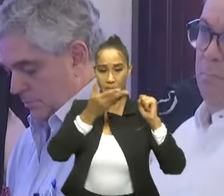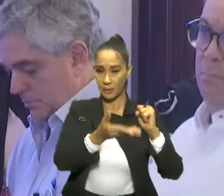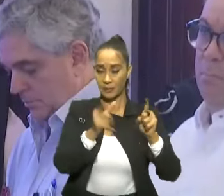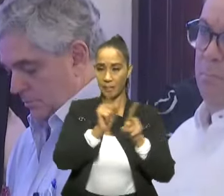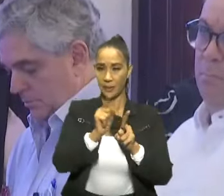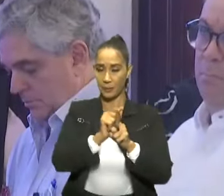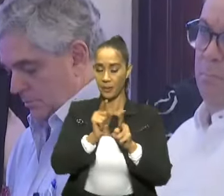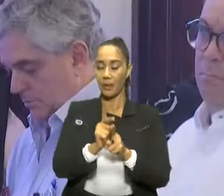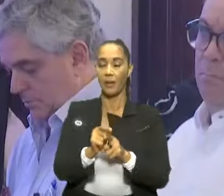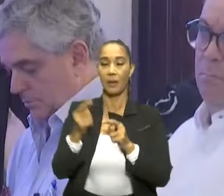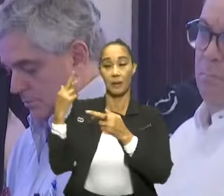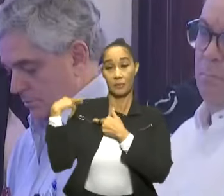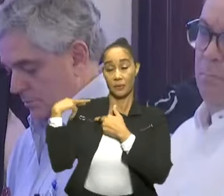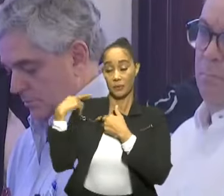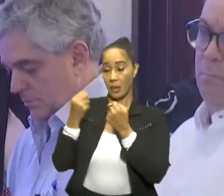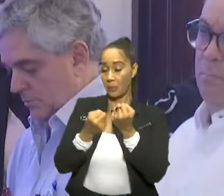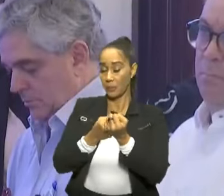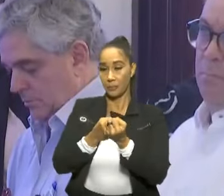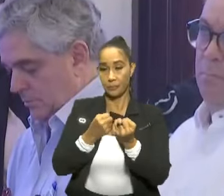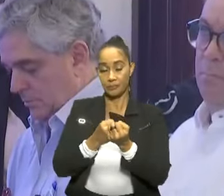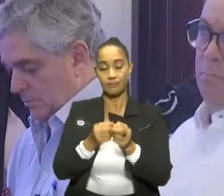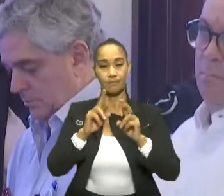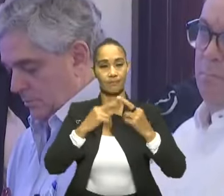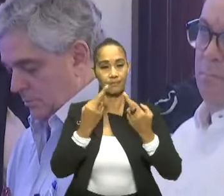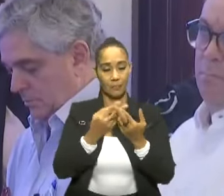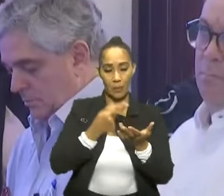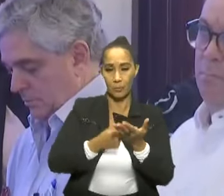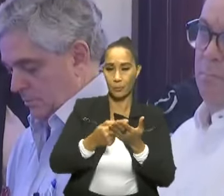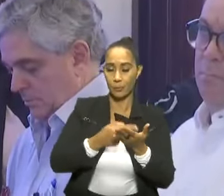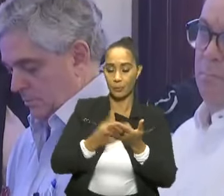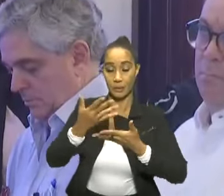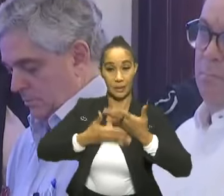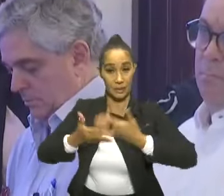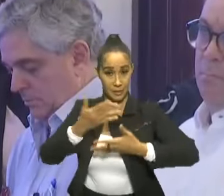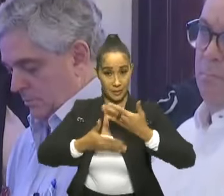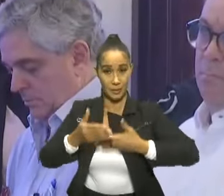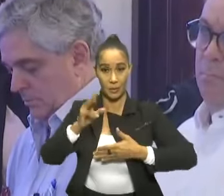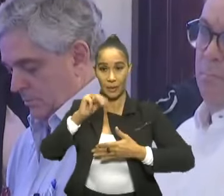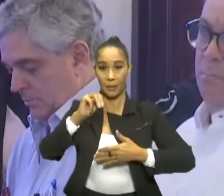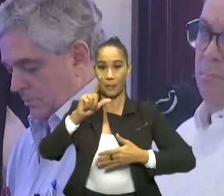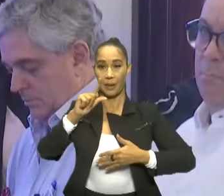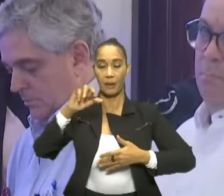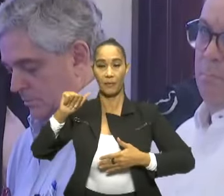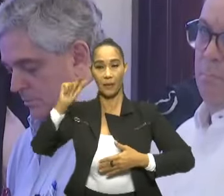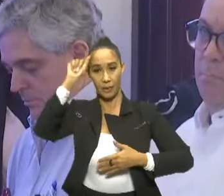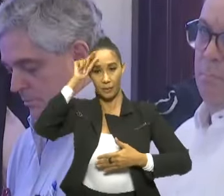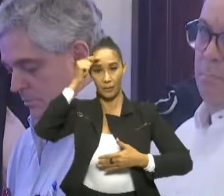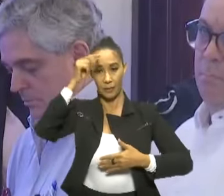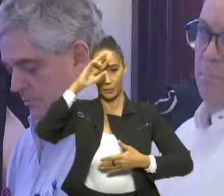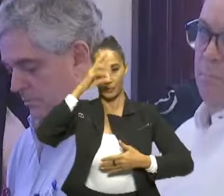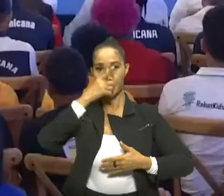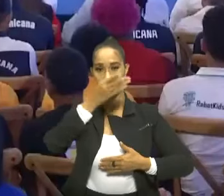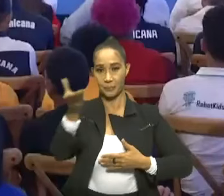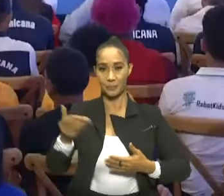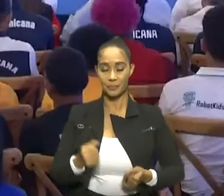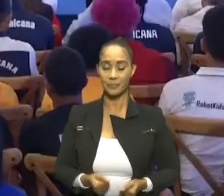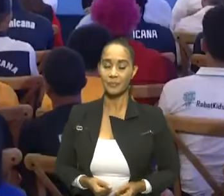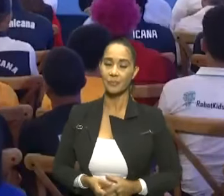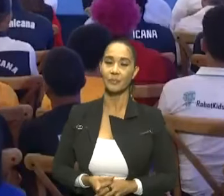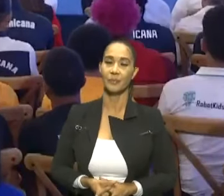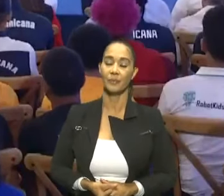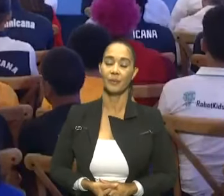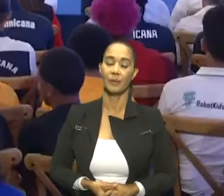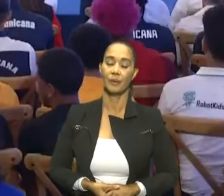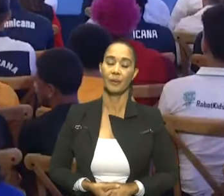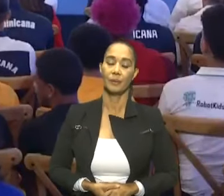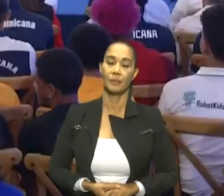está a cargo también de lo que es las relaciones MLB gobierno de la República Dominicana.